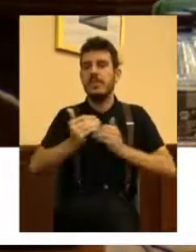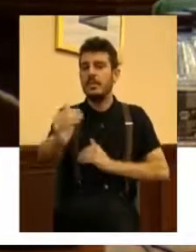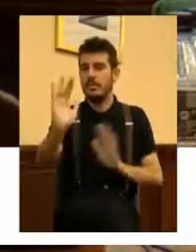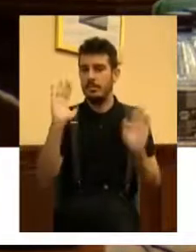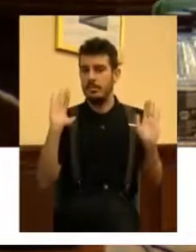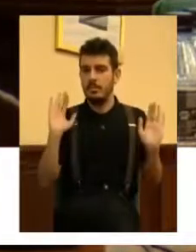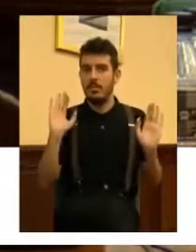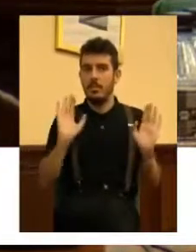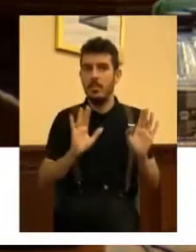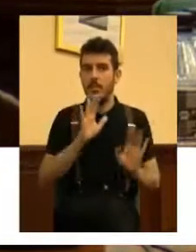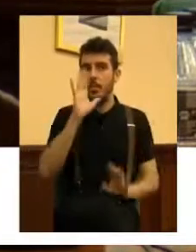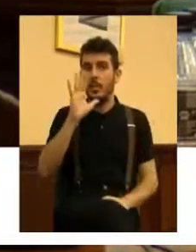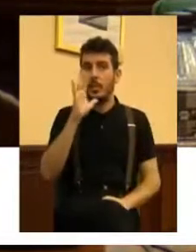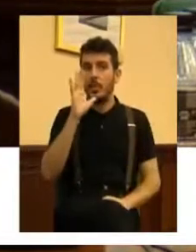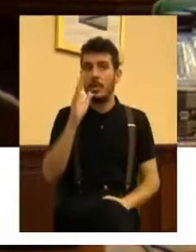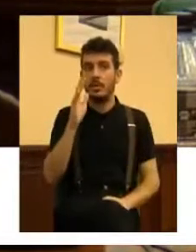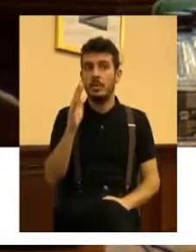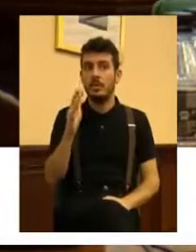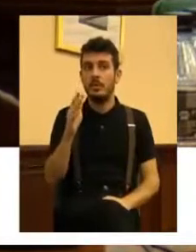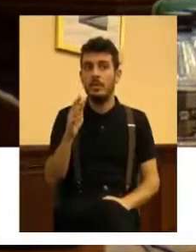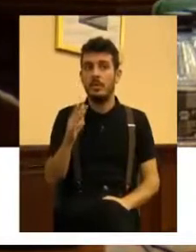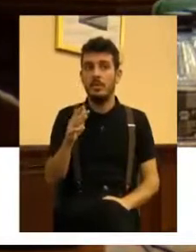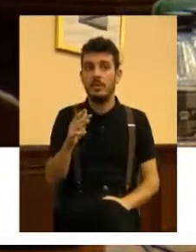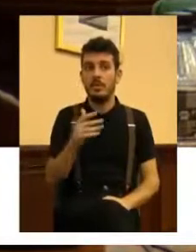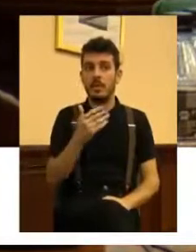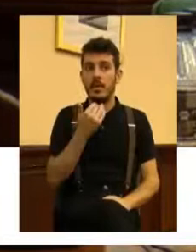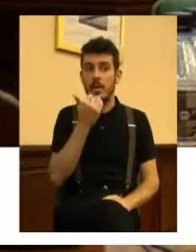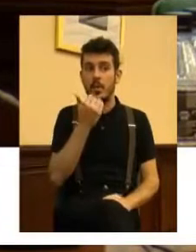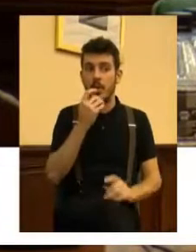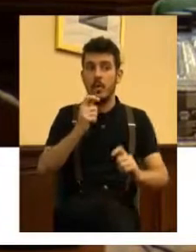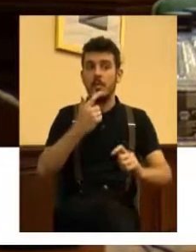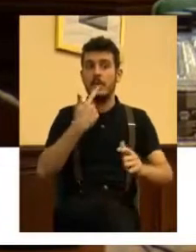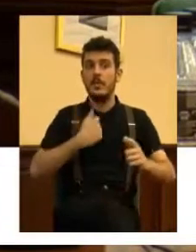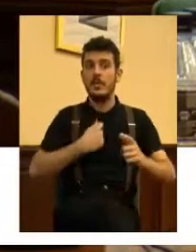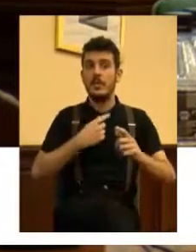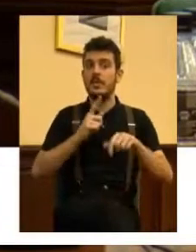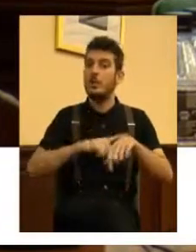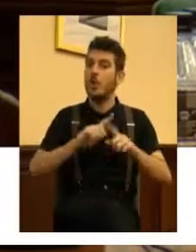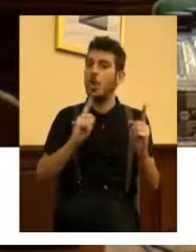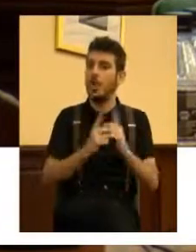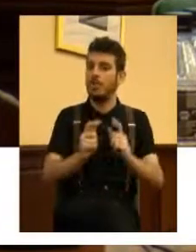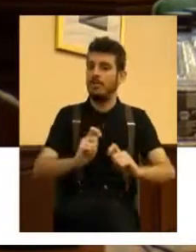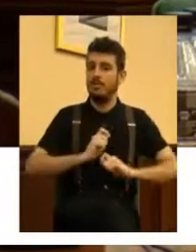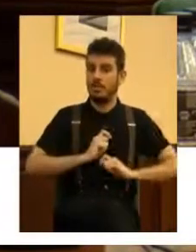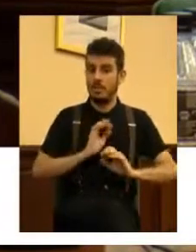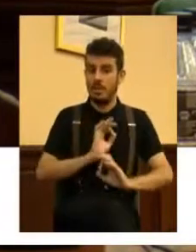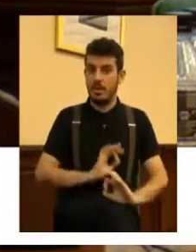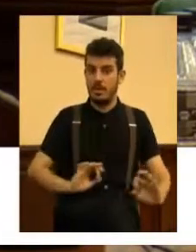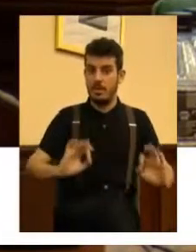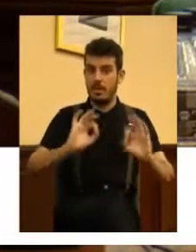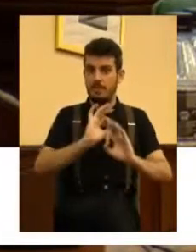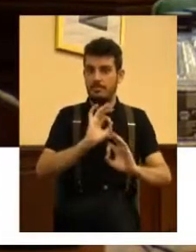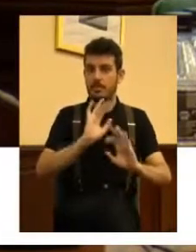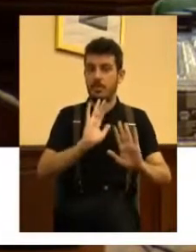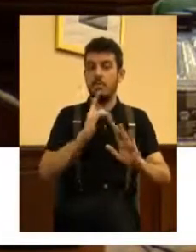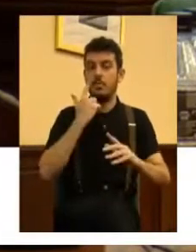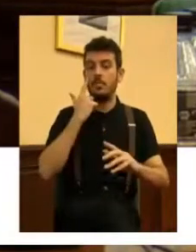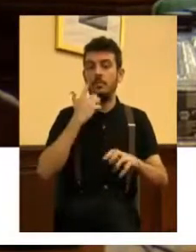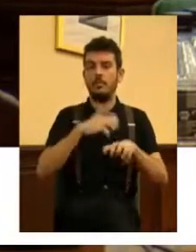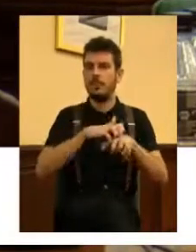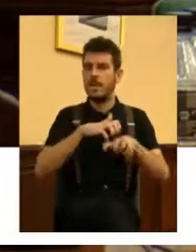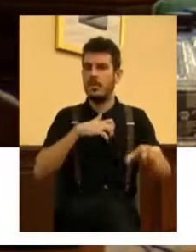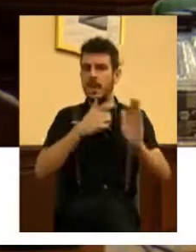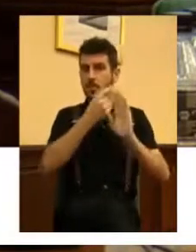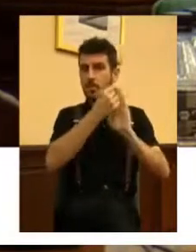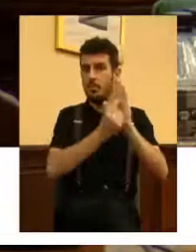está por ver, porque nada nos indica que vaya a ser un tiempo corto. Pero es que la inmensa mayoría de los puntos